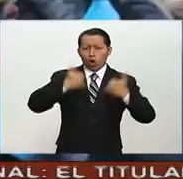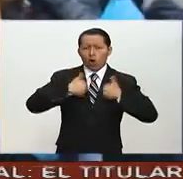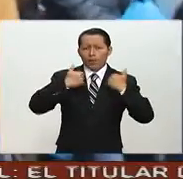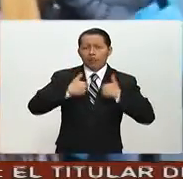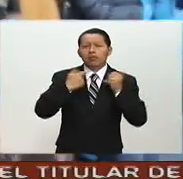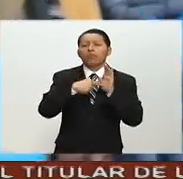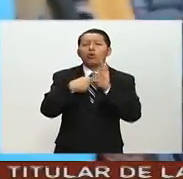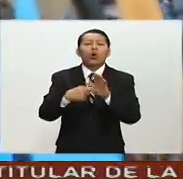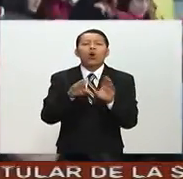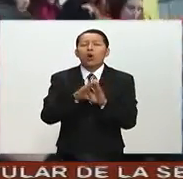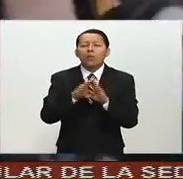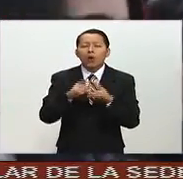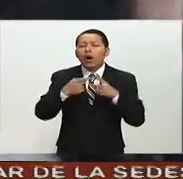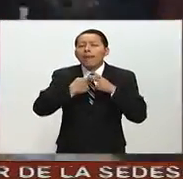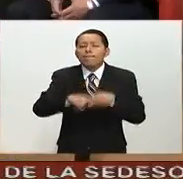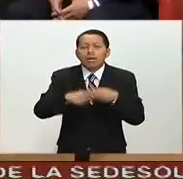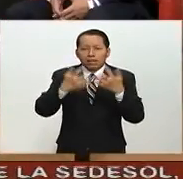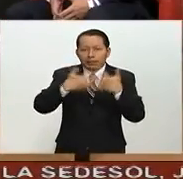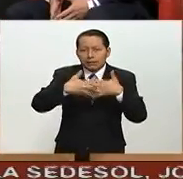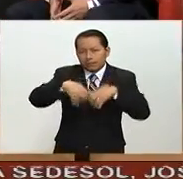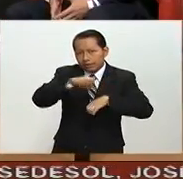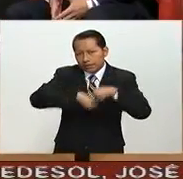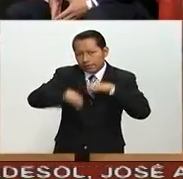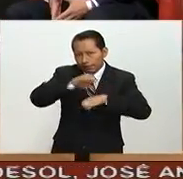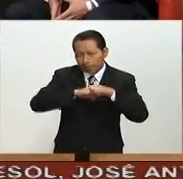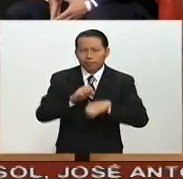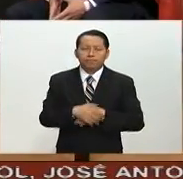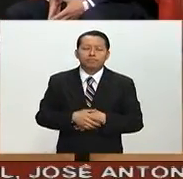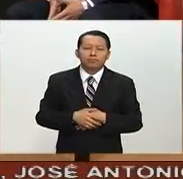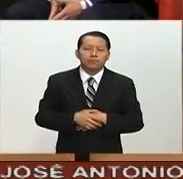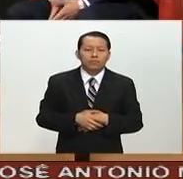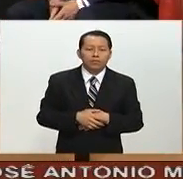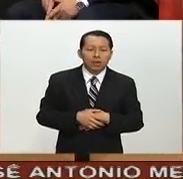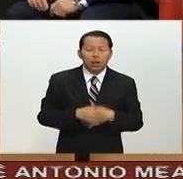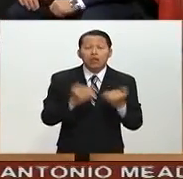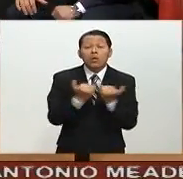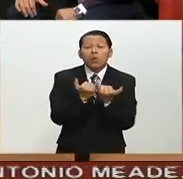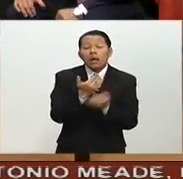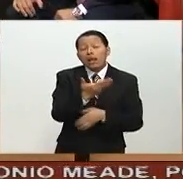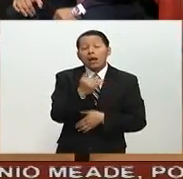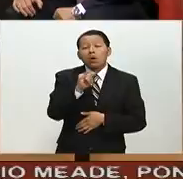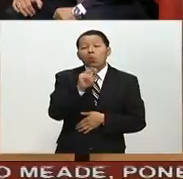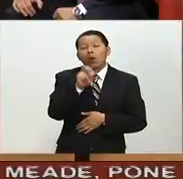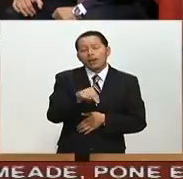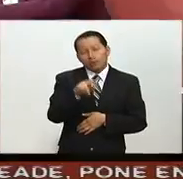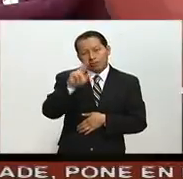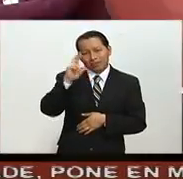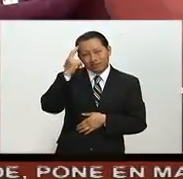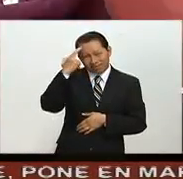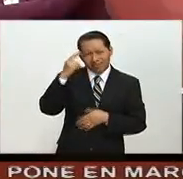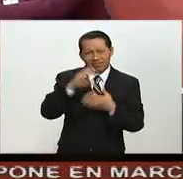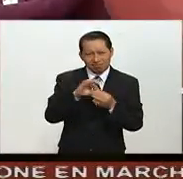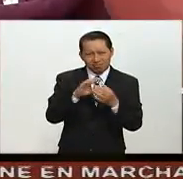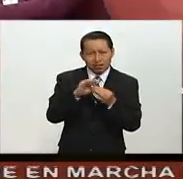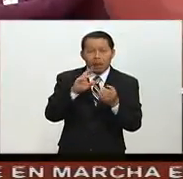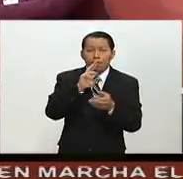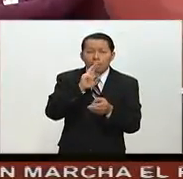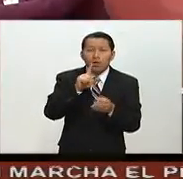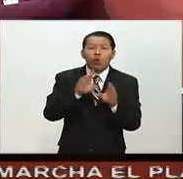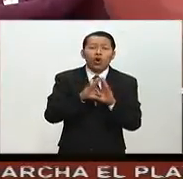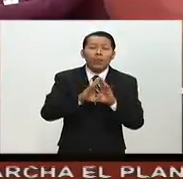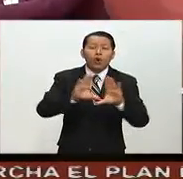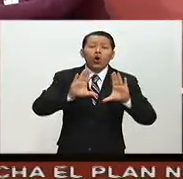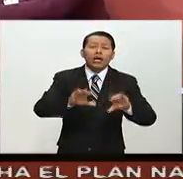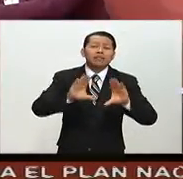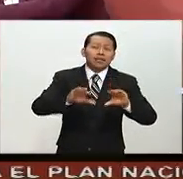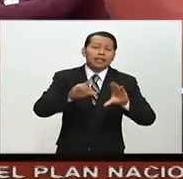para que ellos sean emprendedores. No, y recordando un refrán, Juan, en el sentido de que pues hay que, lo mejor es enseñar a pescar a